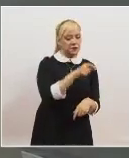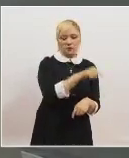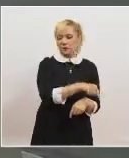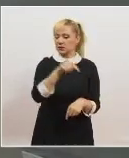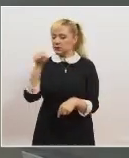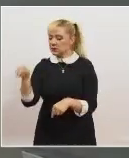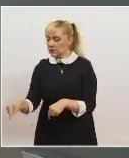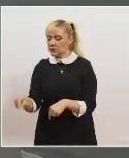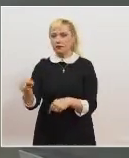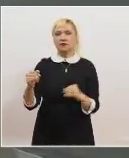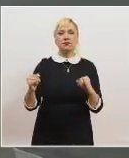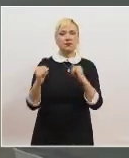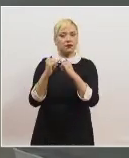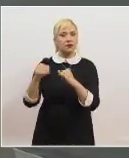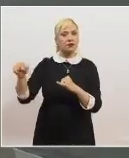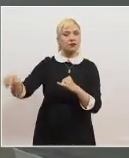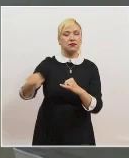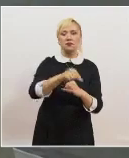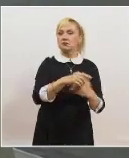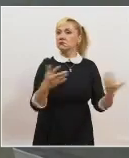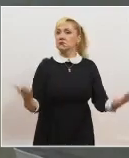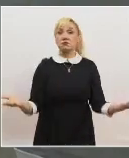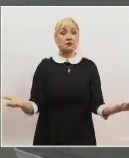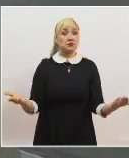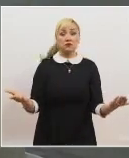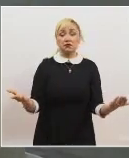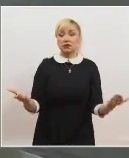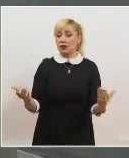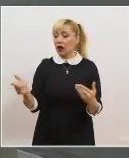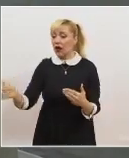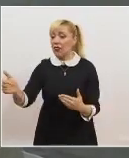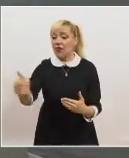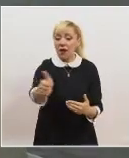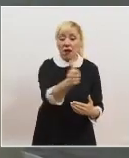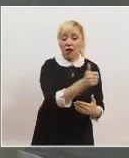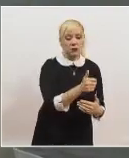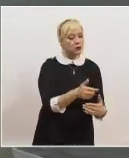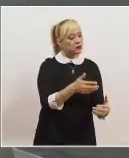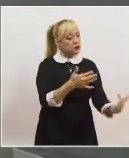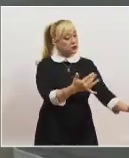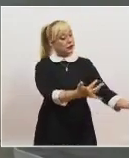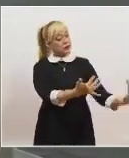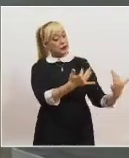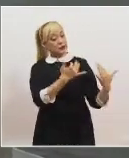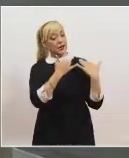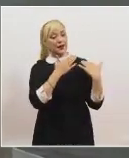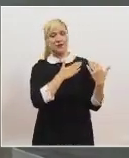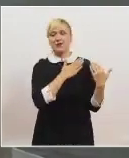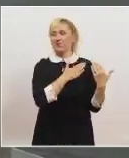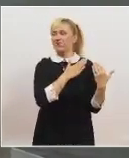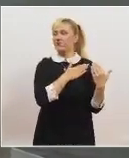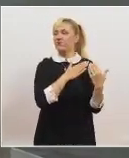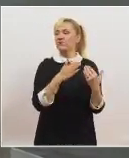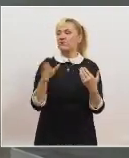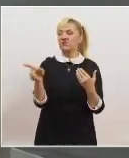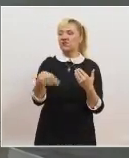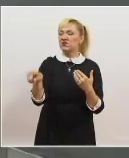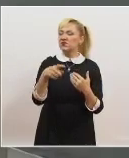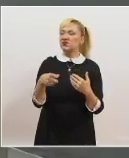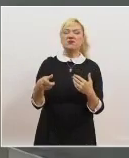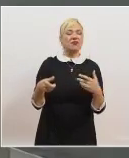instancias y las instituciones intermedias entre su poder y sus seguidores, tiende a polarizar el contexto